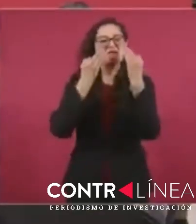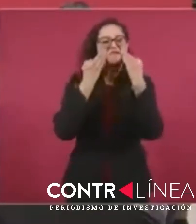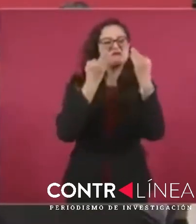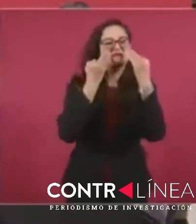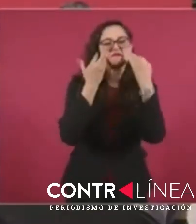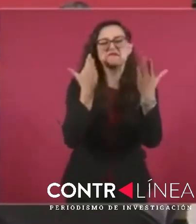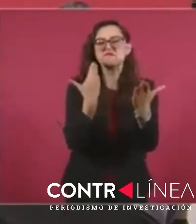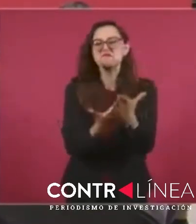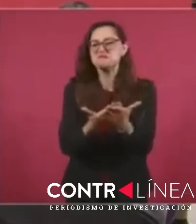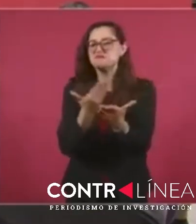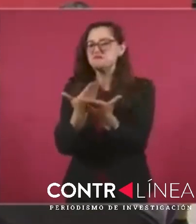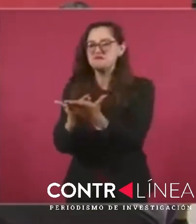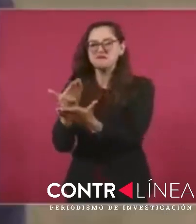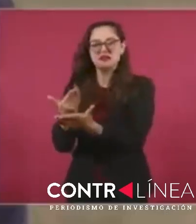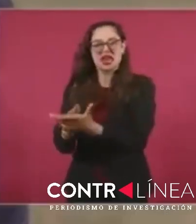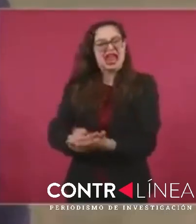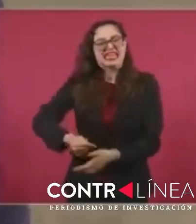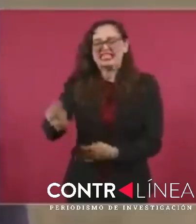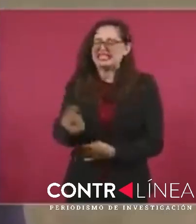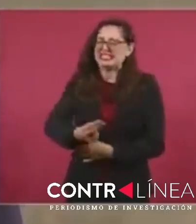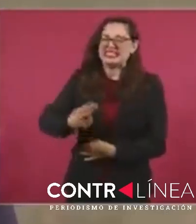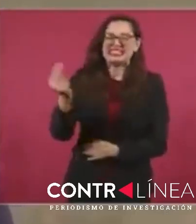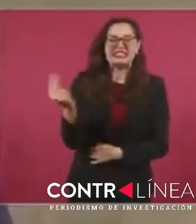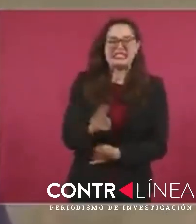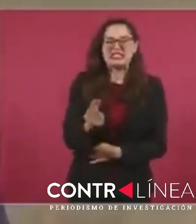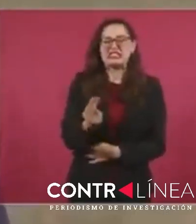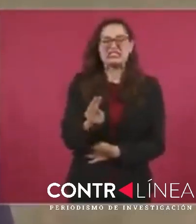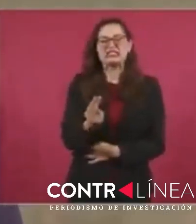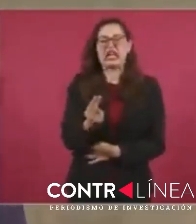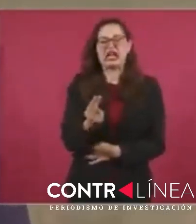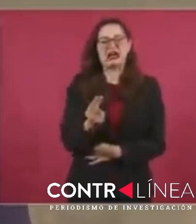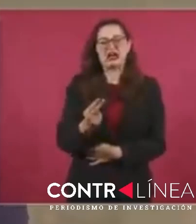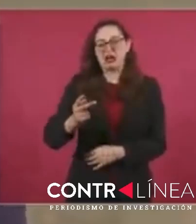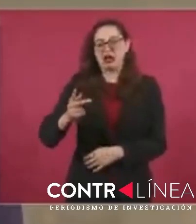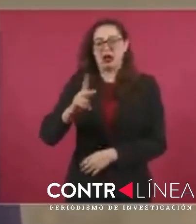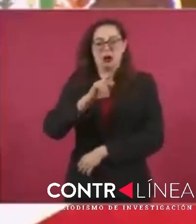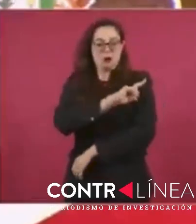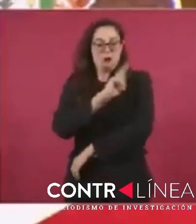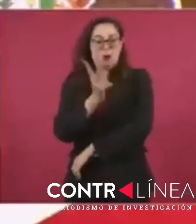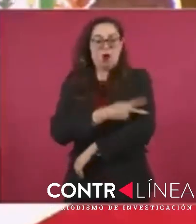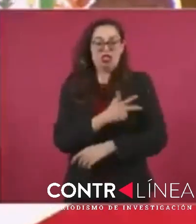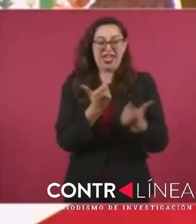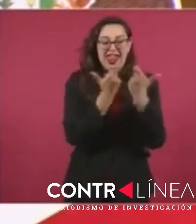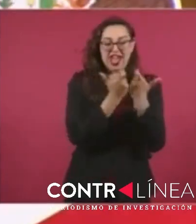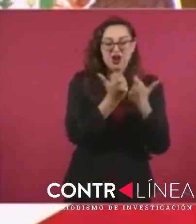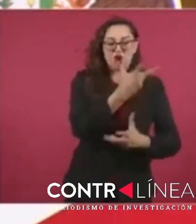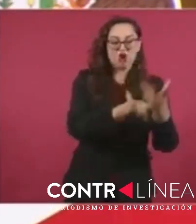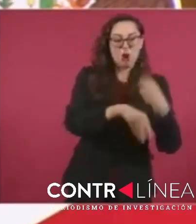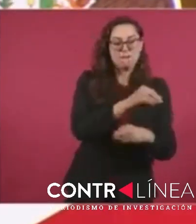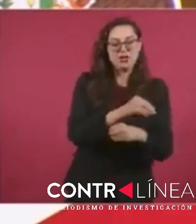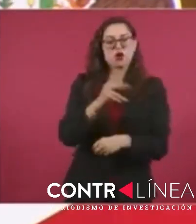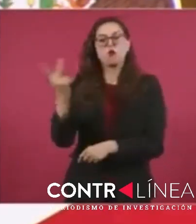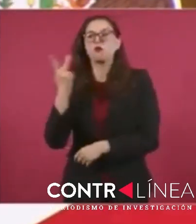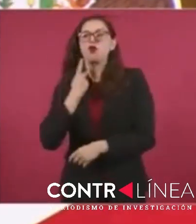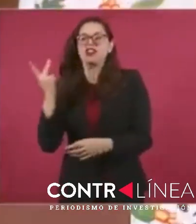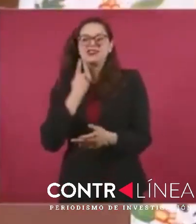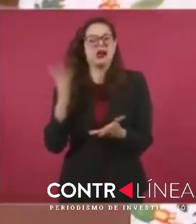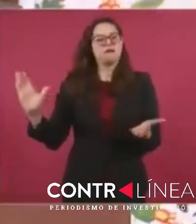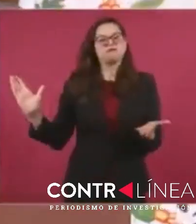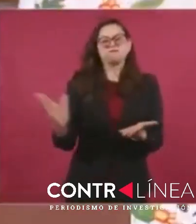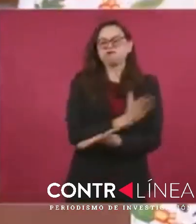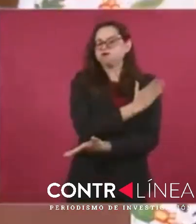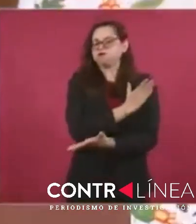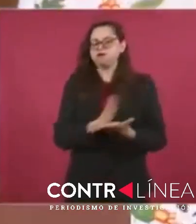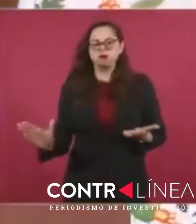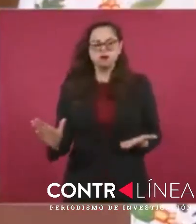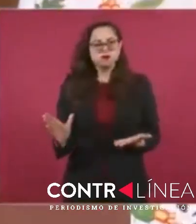la imperiosa necesidad de separar el poder económico del poder político y